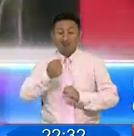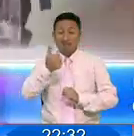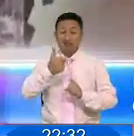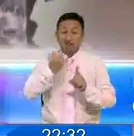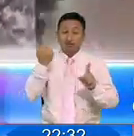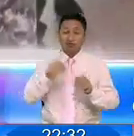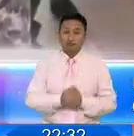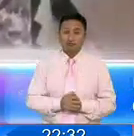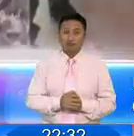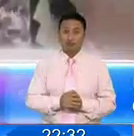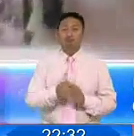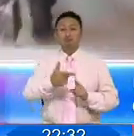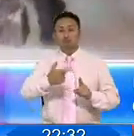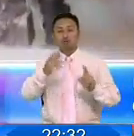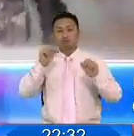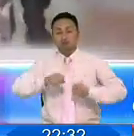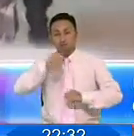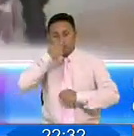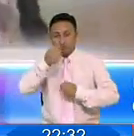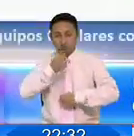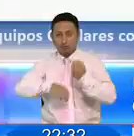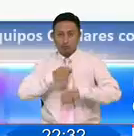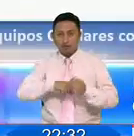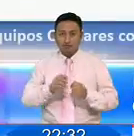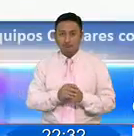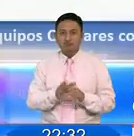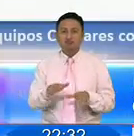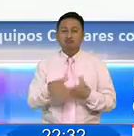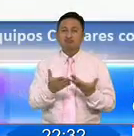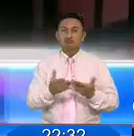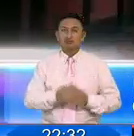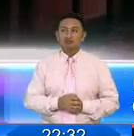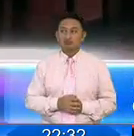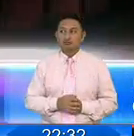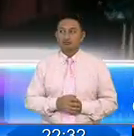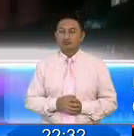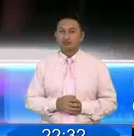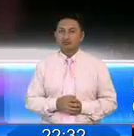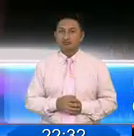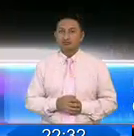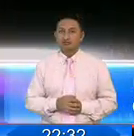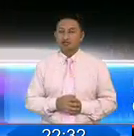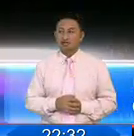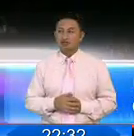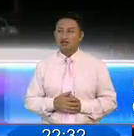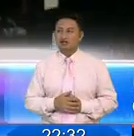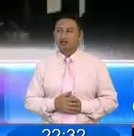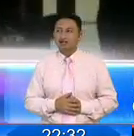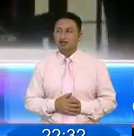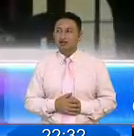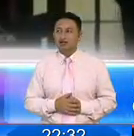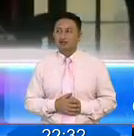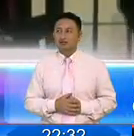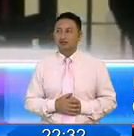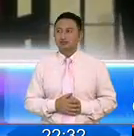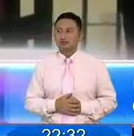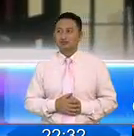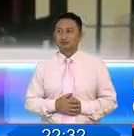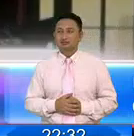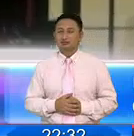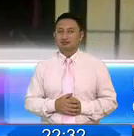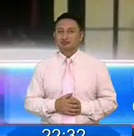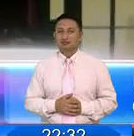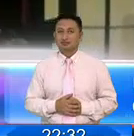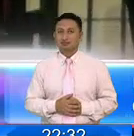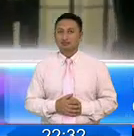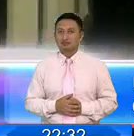asesinato, asesinato y tráfico de sustancias sujetas a fiscalización. Yo no sé, yo no tengo nada, yo no tengo nada, a mí no me pidan nada, que yo no